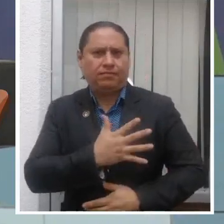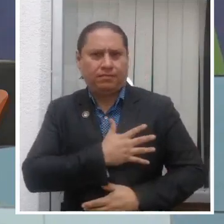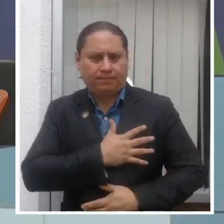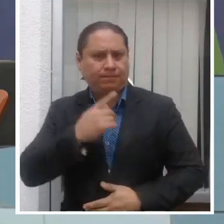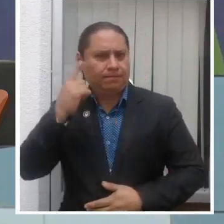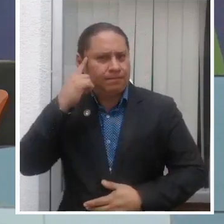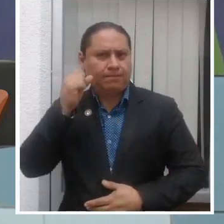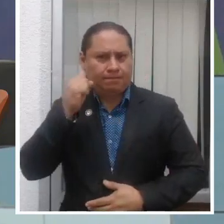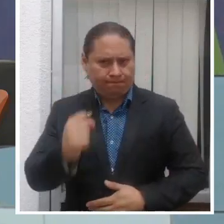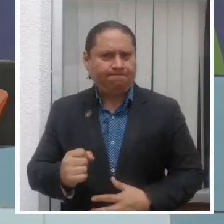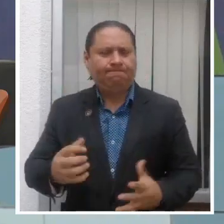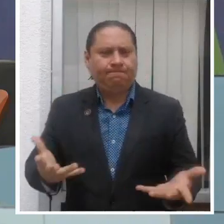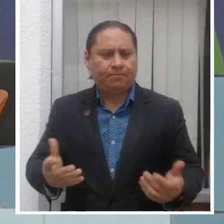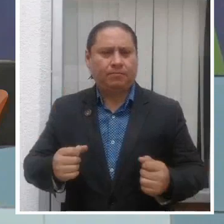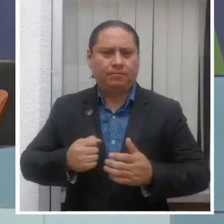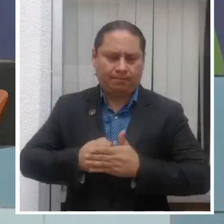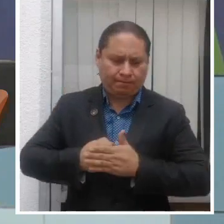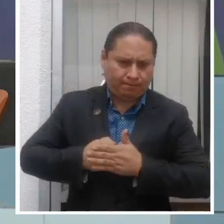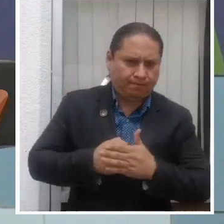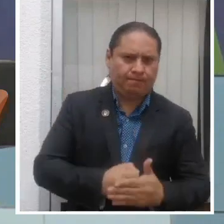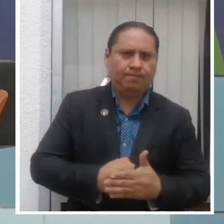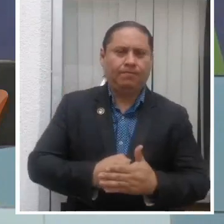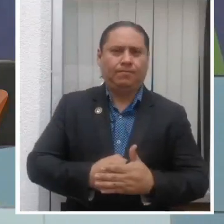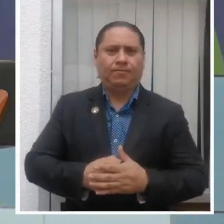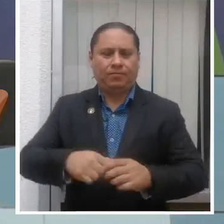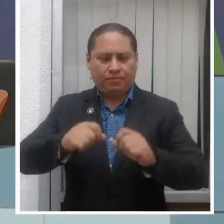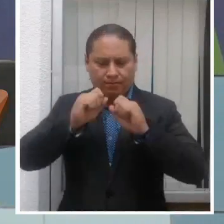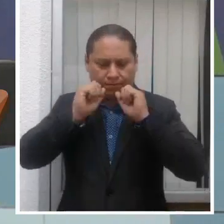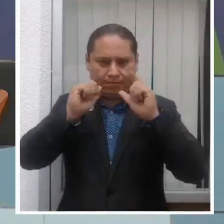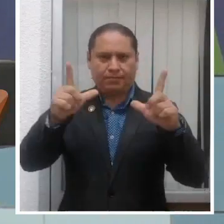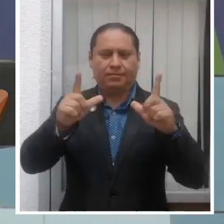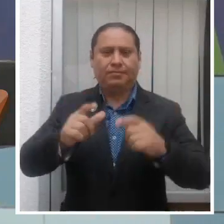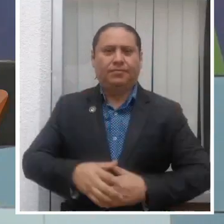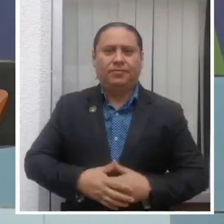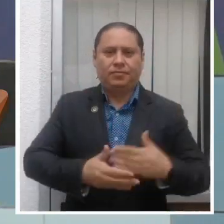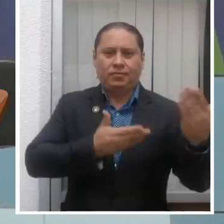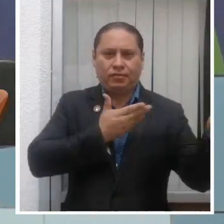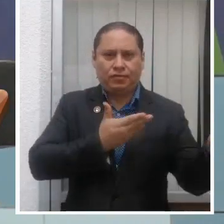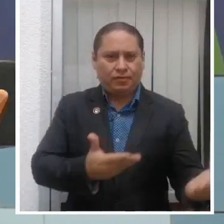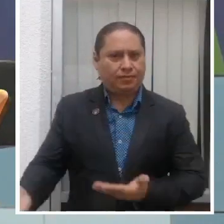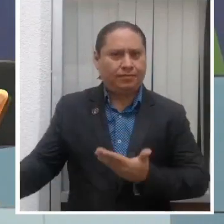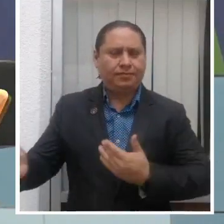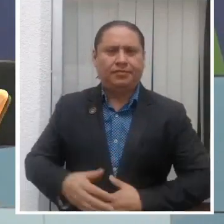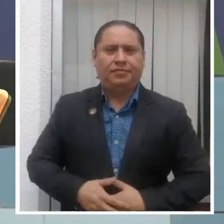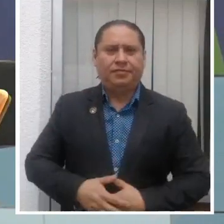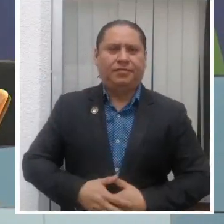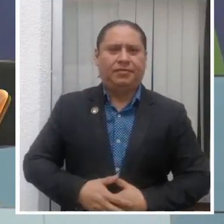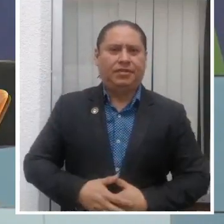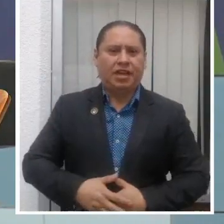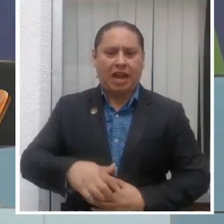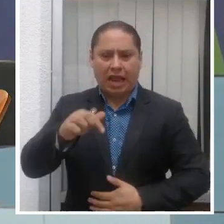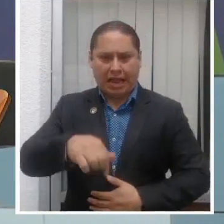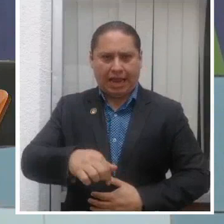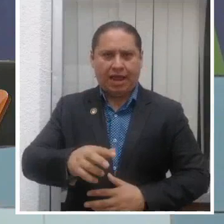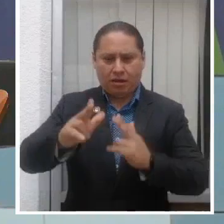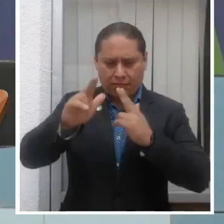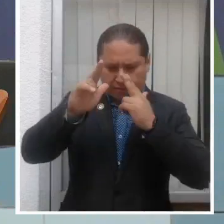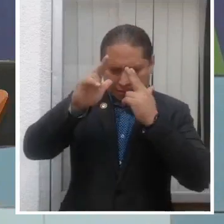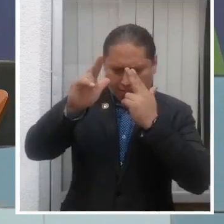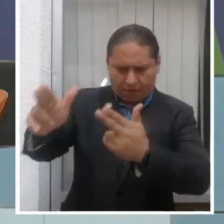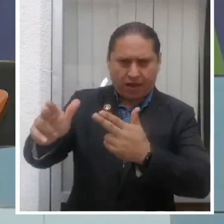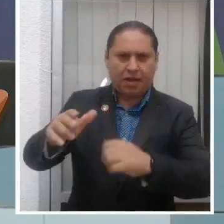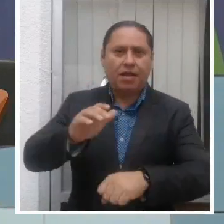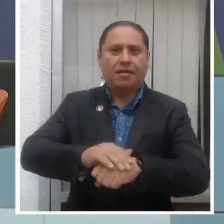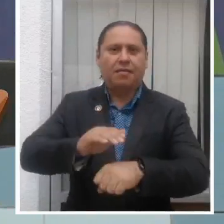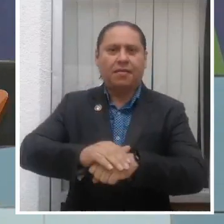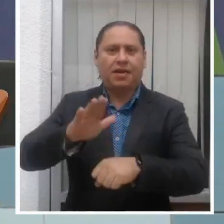estoy, seguirá impulsándote a ser una mujer que inspira. Sean bienvenidos a este más que merecido homenaje a nuestra